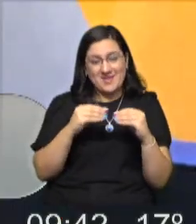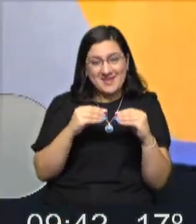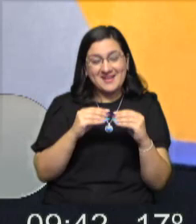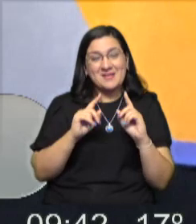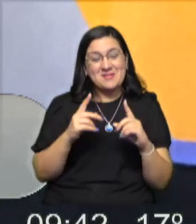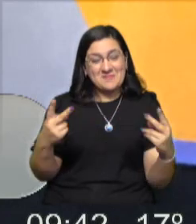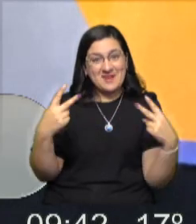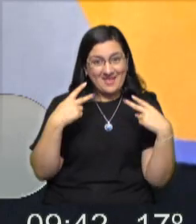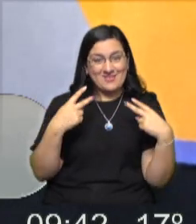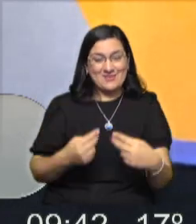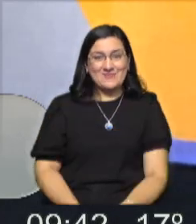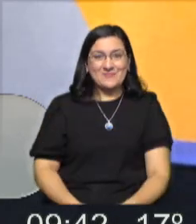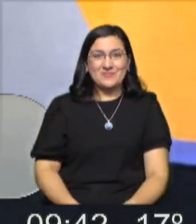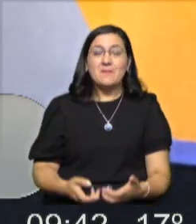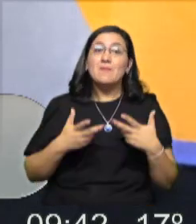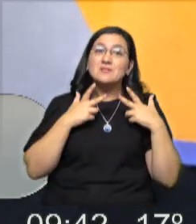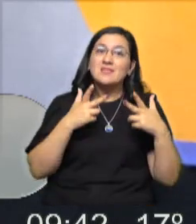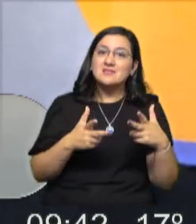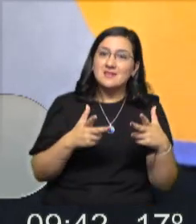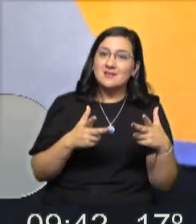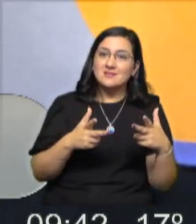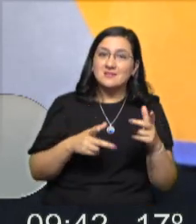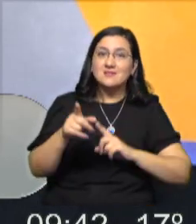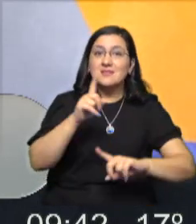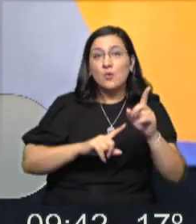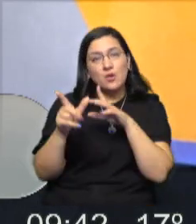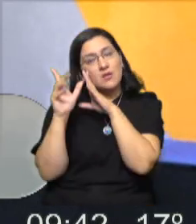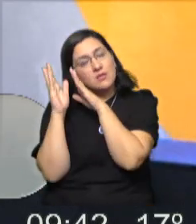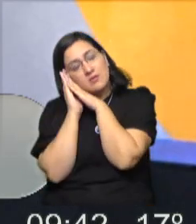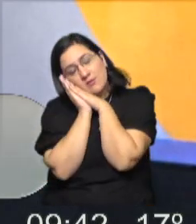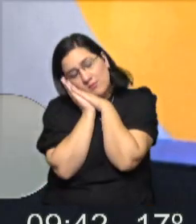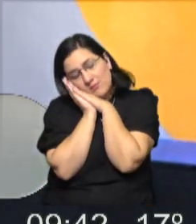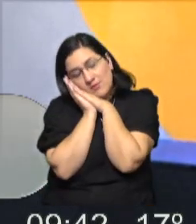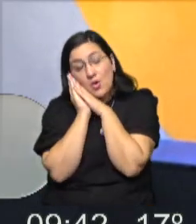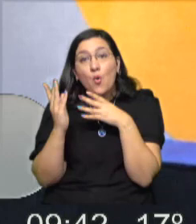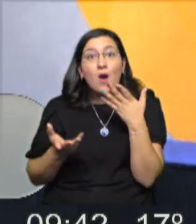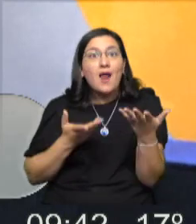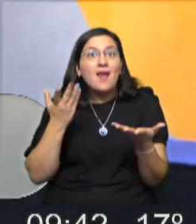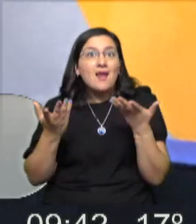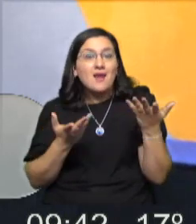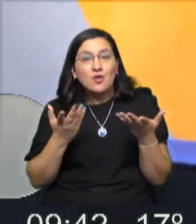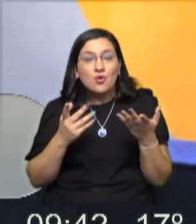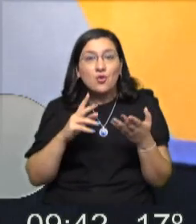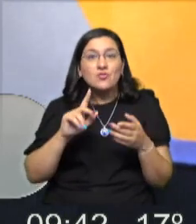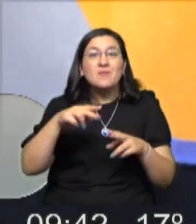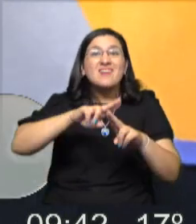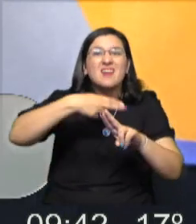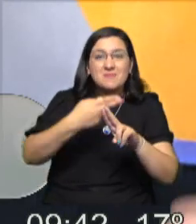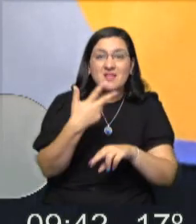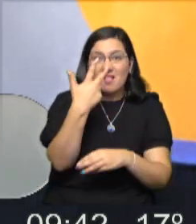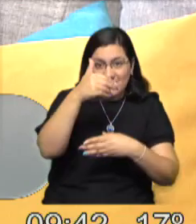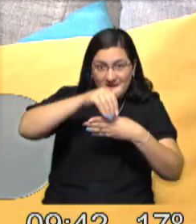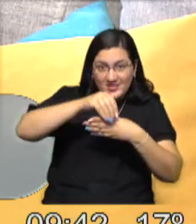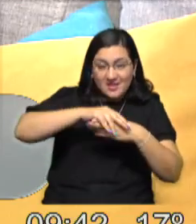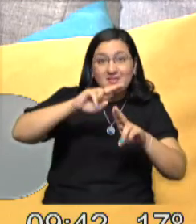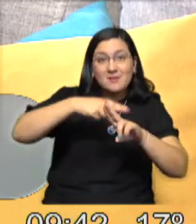momento. Igual vamos a decirles que si alguno se durmió y exacto, recién lo está enganchando ahora, a las 3 de la tarde lo puede volver a ver,